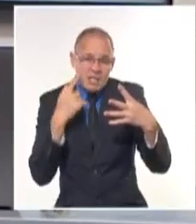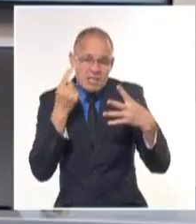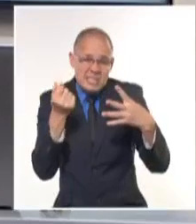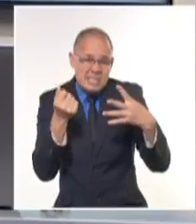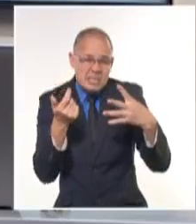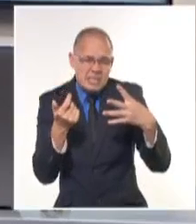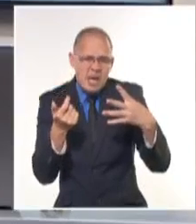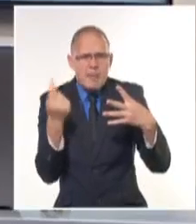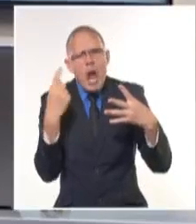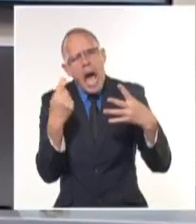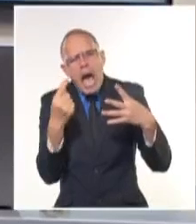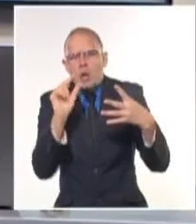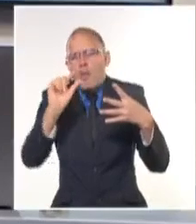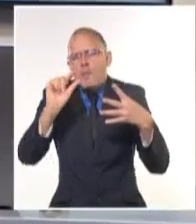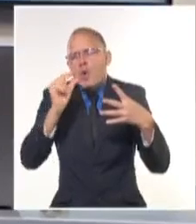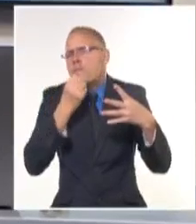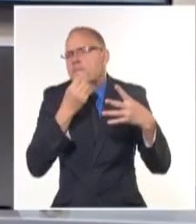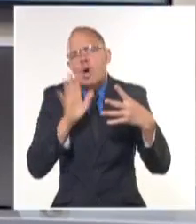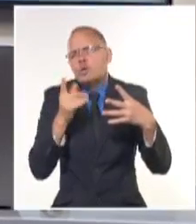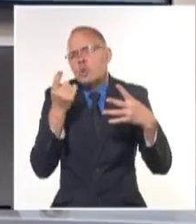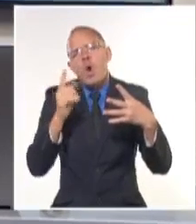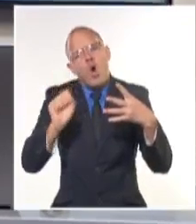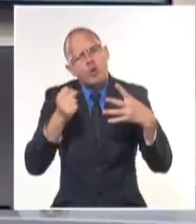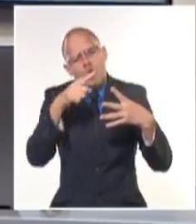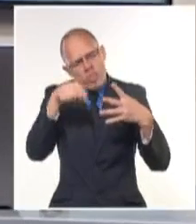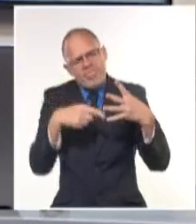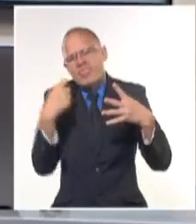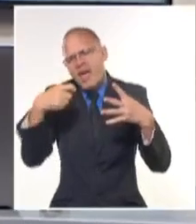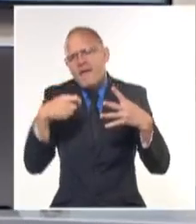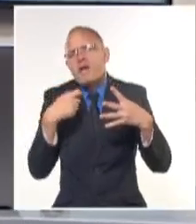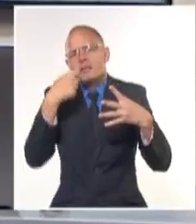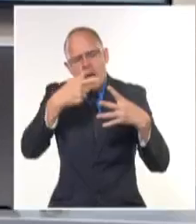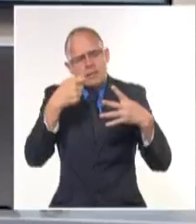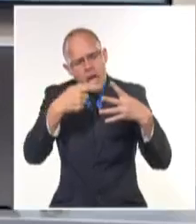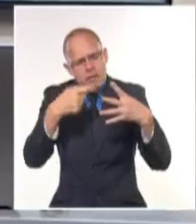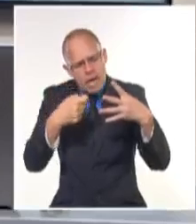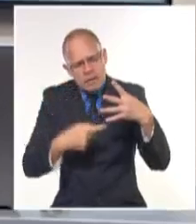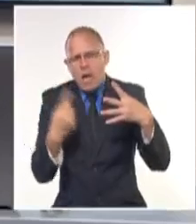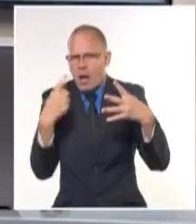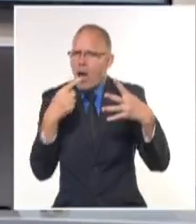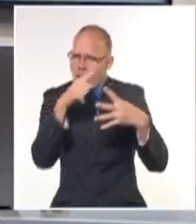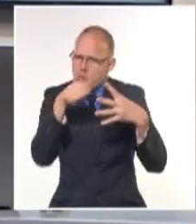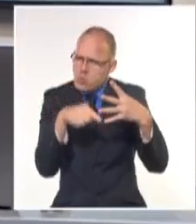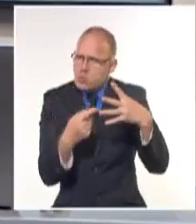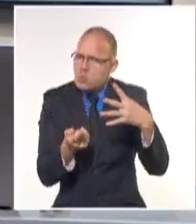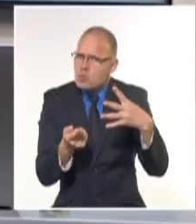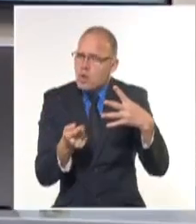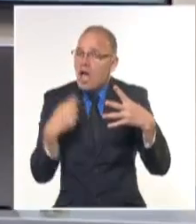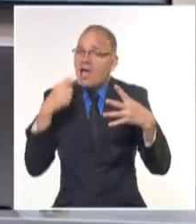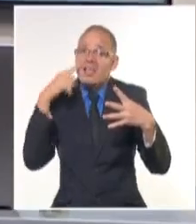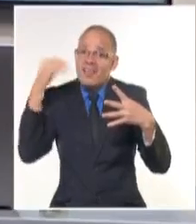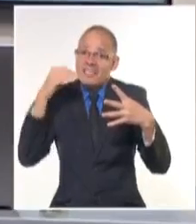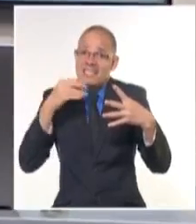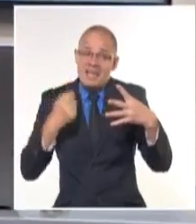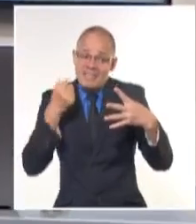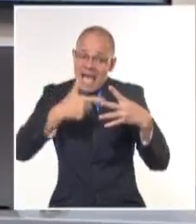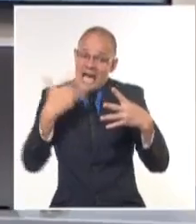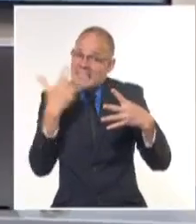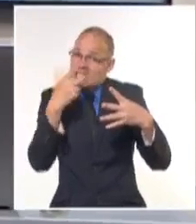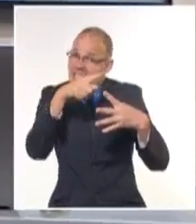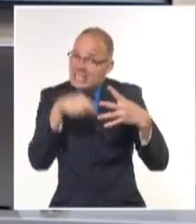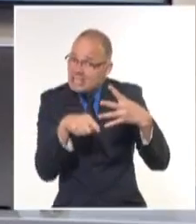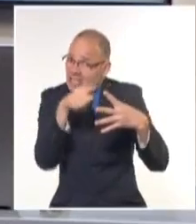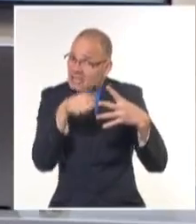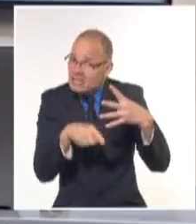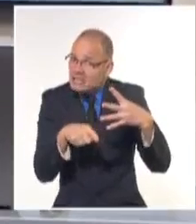y hay que controlar bien los que están. Y lo poco que existe o lo que existe tiene que estar a dónde se destina y tiene que llegar a aquella persona que debe